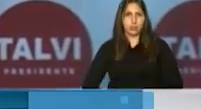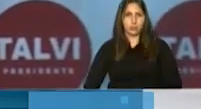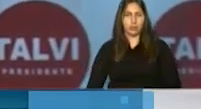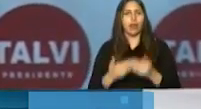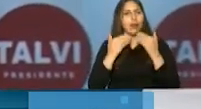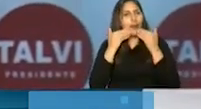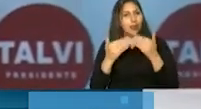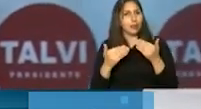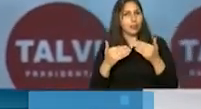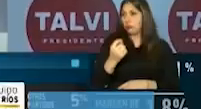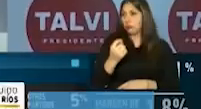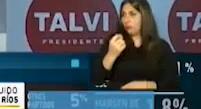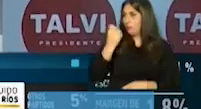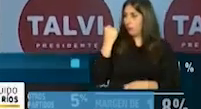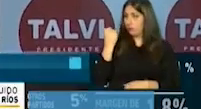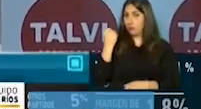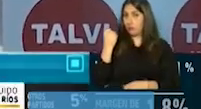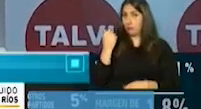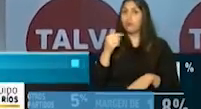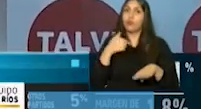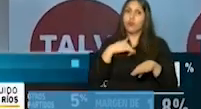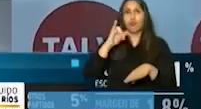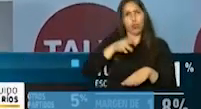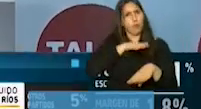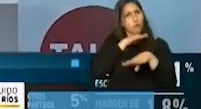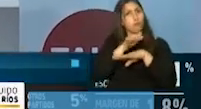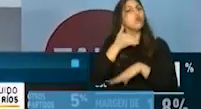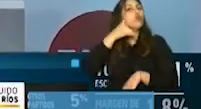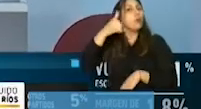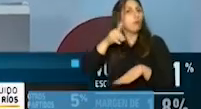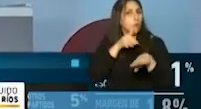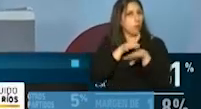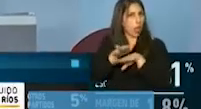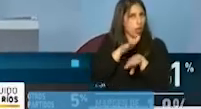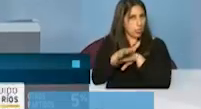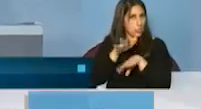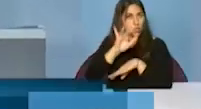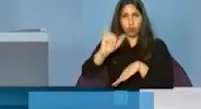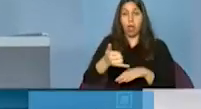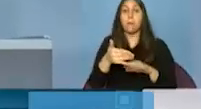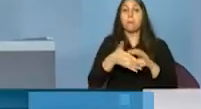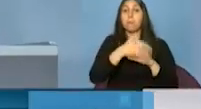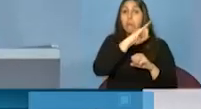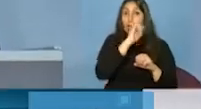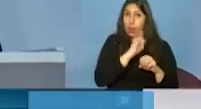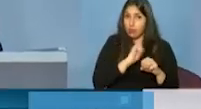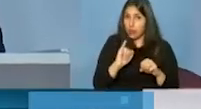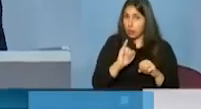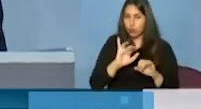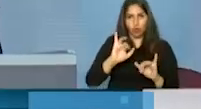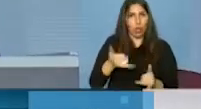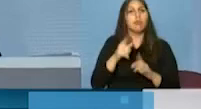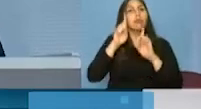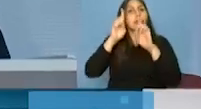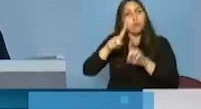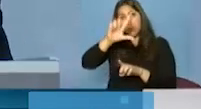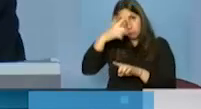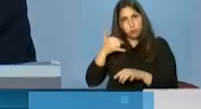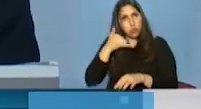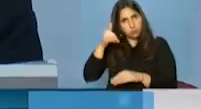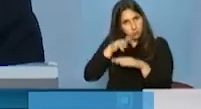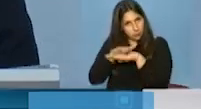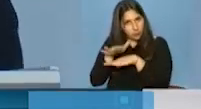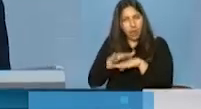figura conocida. Es decir, sabemos, no se cansó de hablar de su programa, es el Partido Color, está Sanguinetti, es decir, está lleno de lo